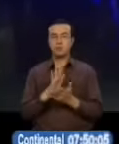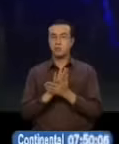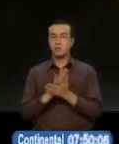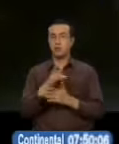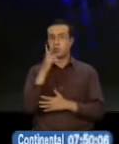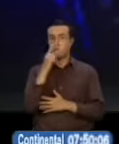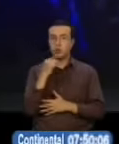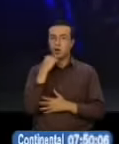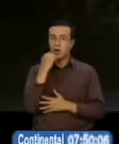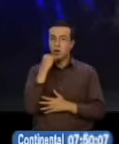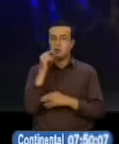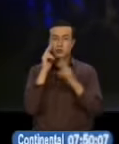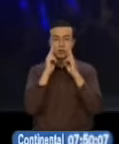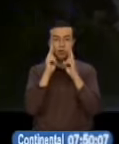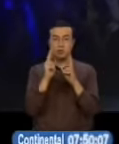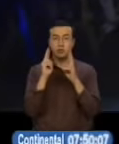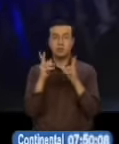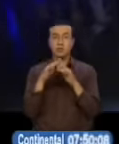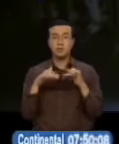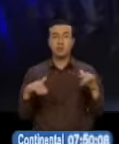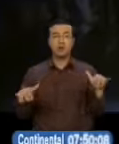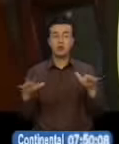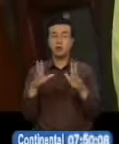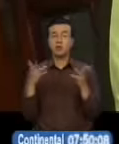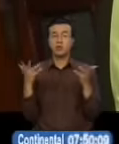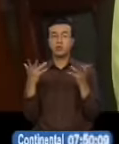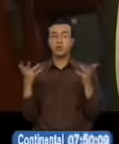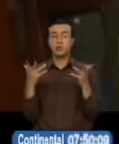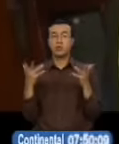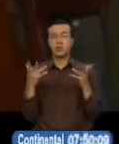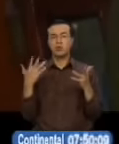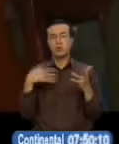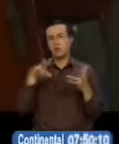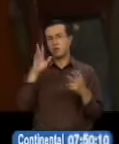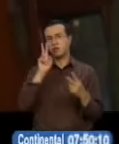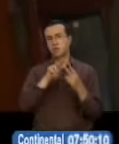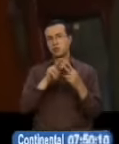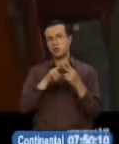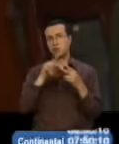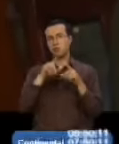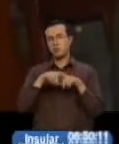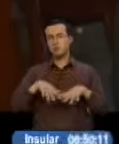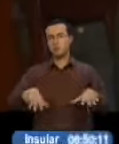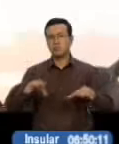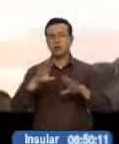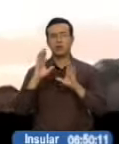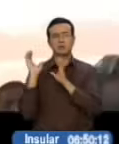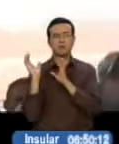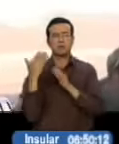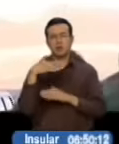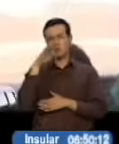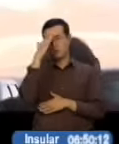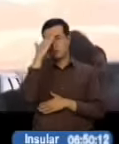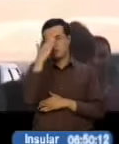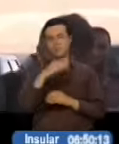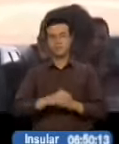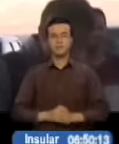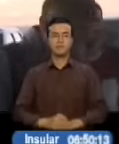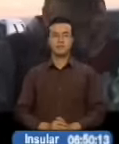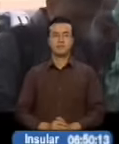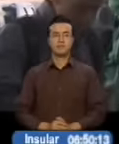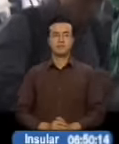No realizaron el reconocimiento a la cancha, ya que, según Rueda, conoce perfectamente el gramado del Atahualpa.